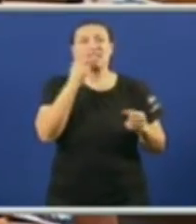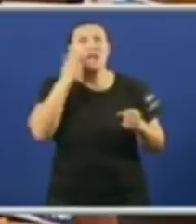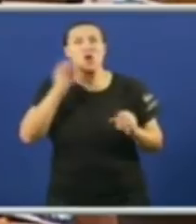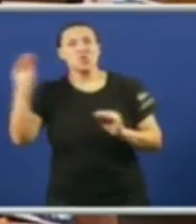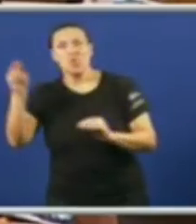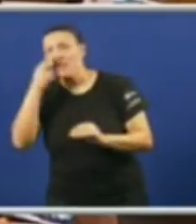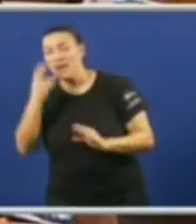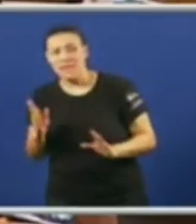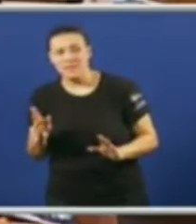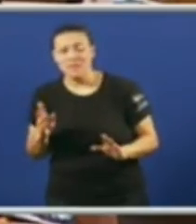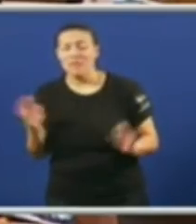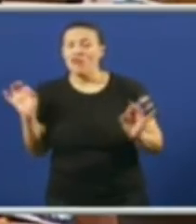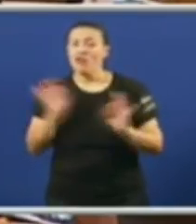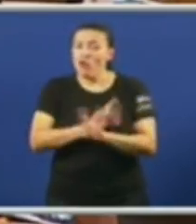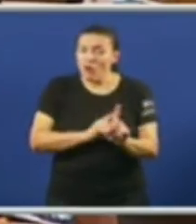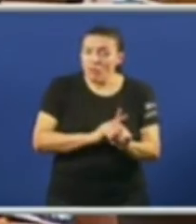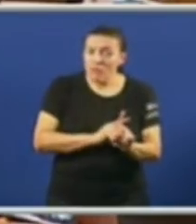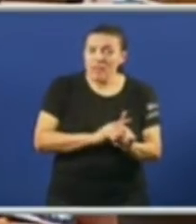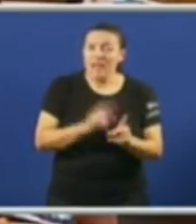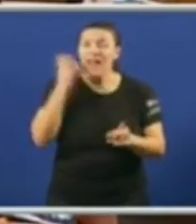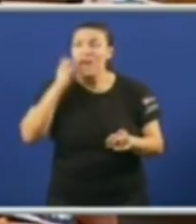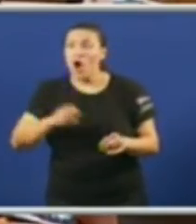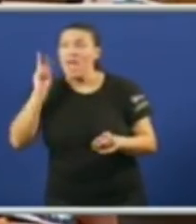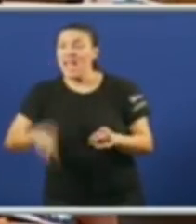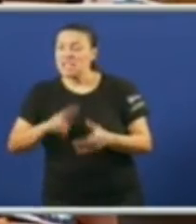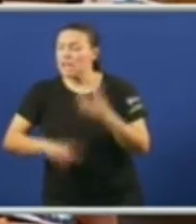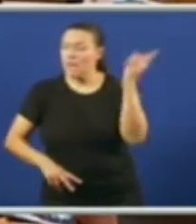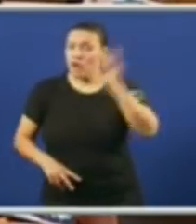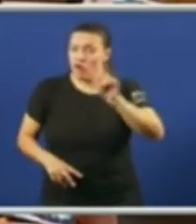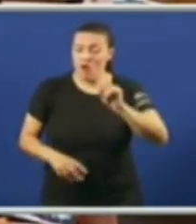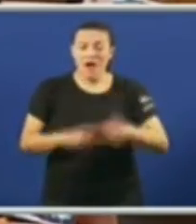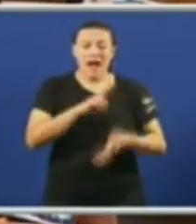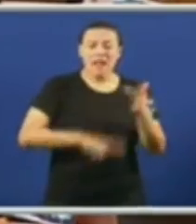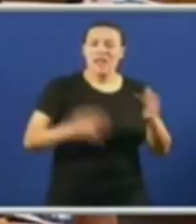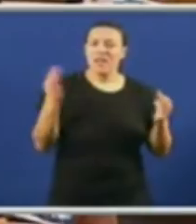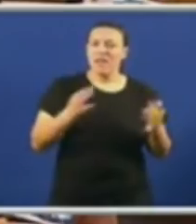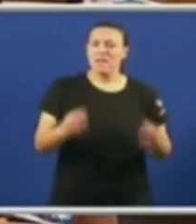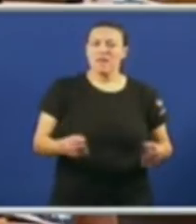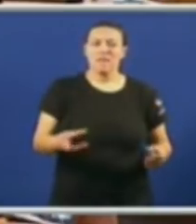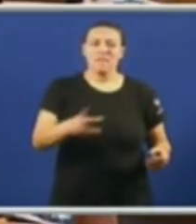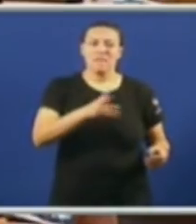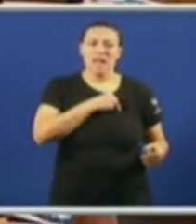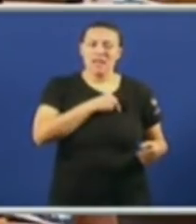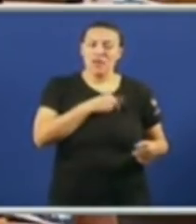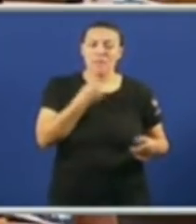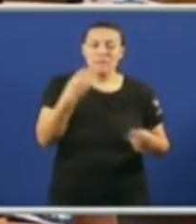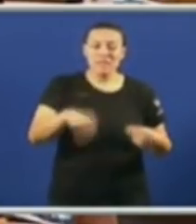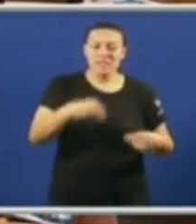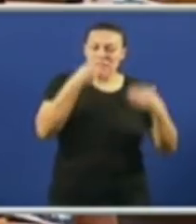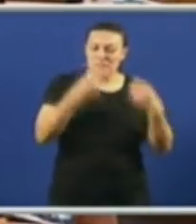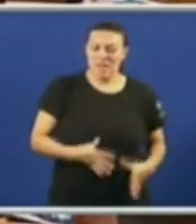Rajoy. Pero non se confunda, Rajoy non é Galiza, e Galiza merécese un presidente que defenda os nosos